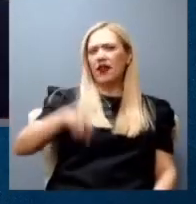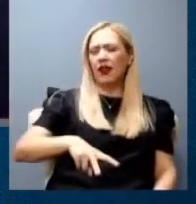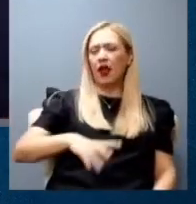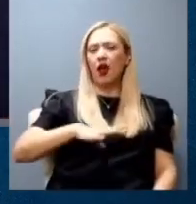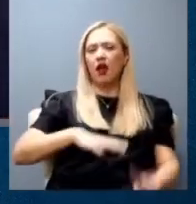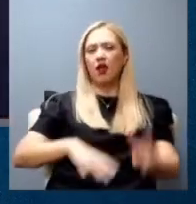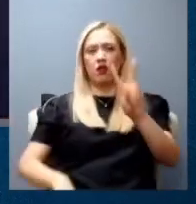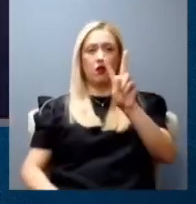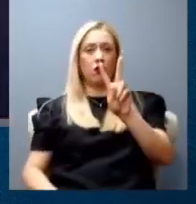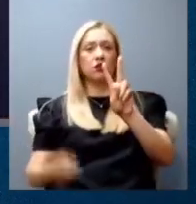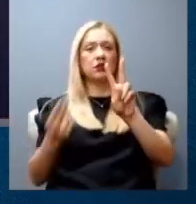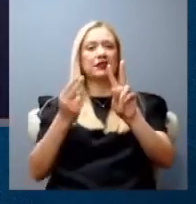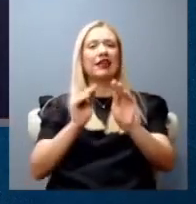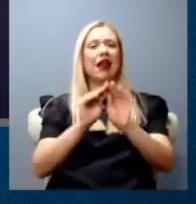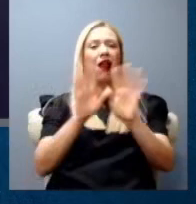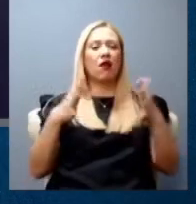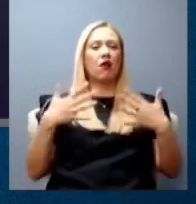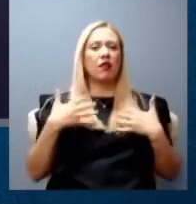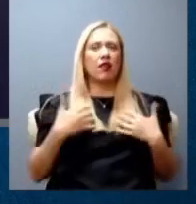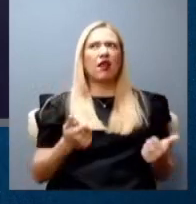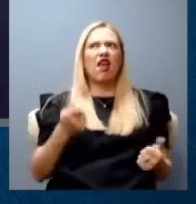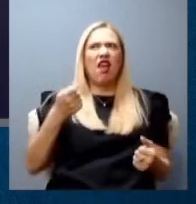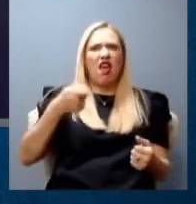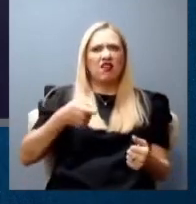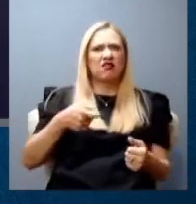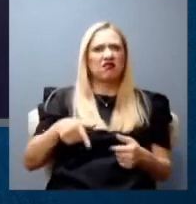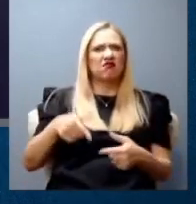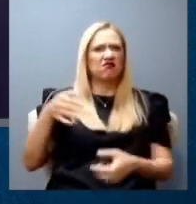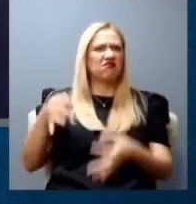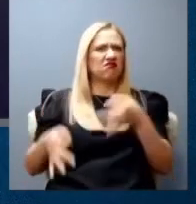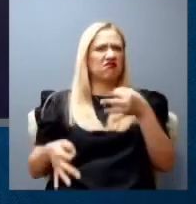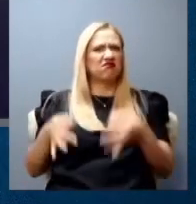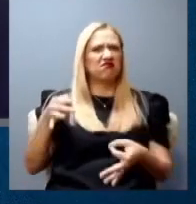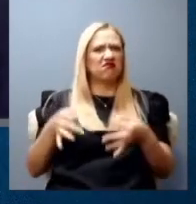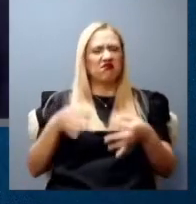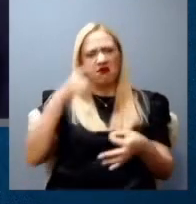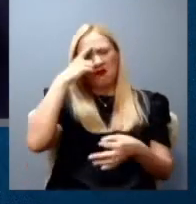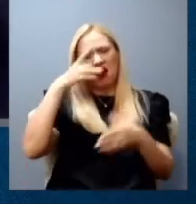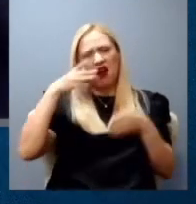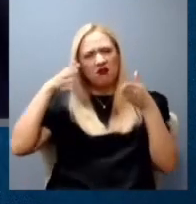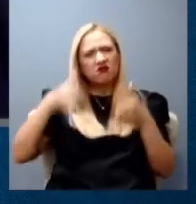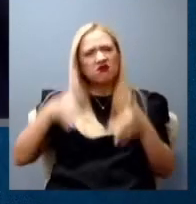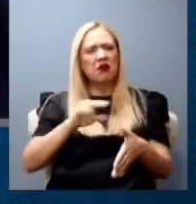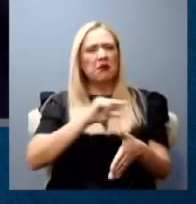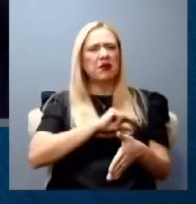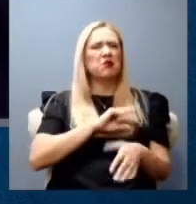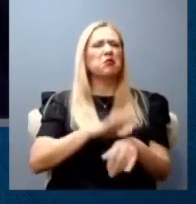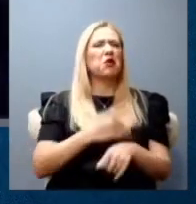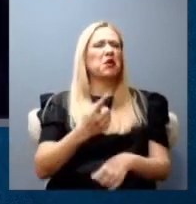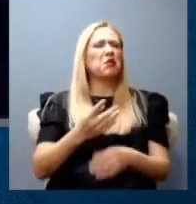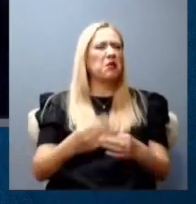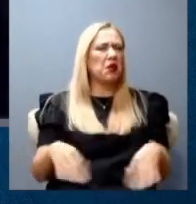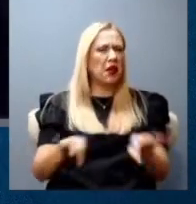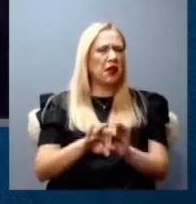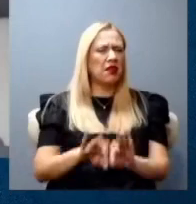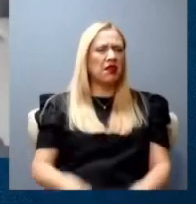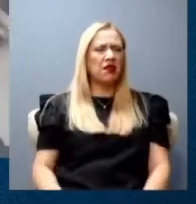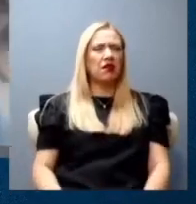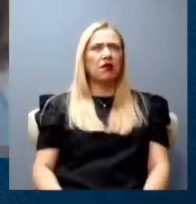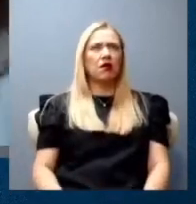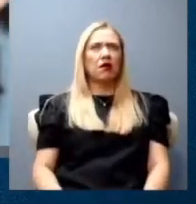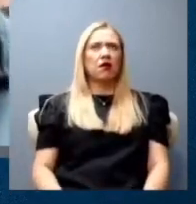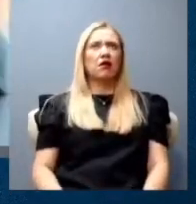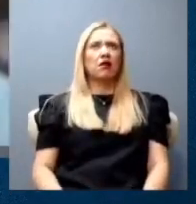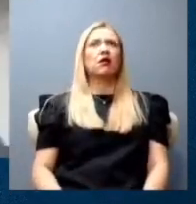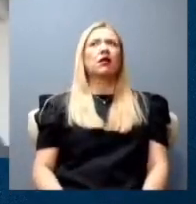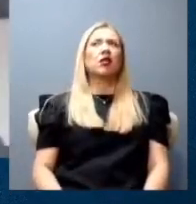entender para cuando hablamos de justicia transicional y por qué su relevancia en este caso en concreto. Sí, Roberto. Incluso